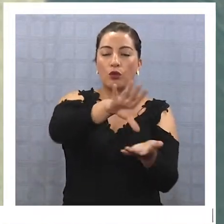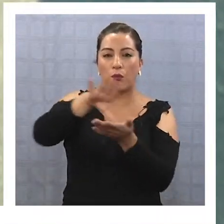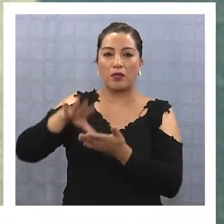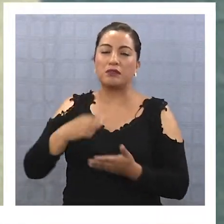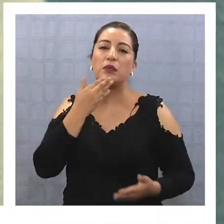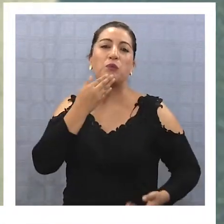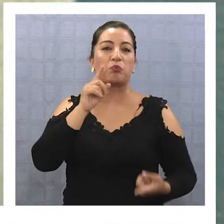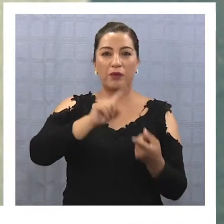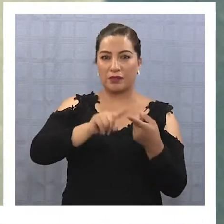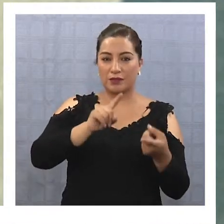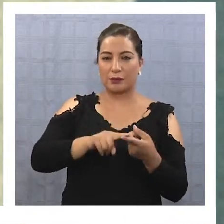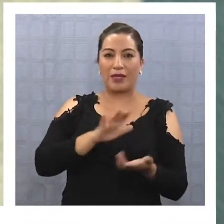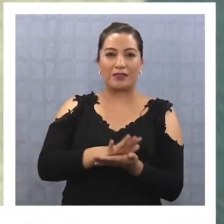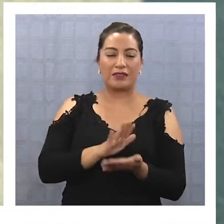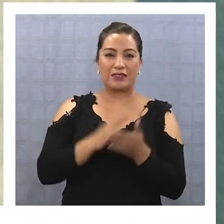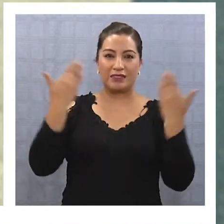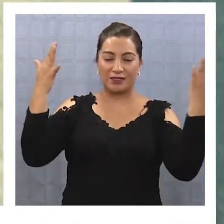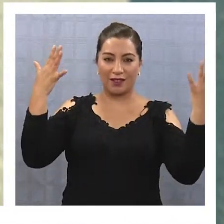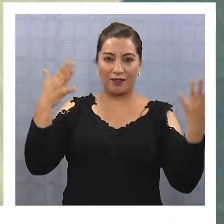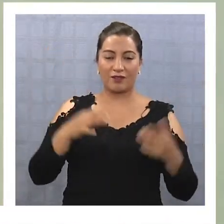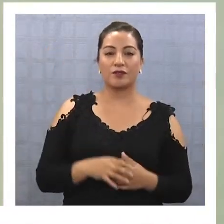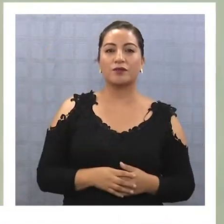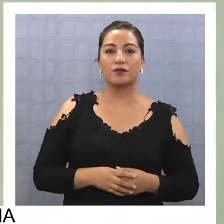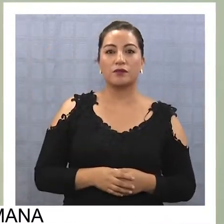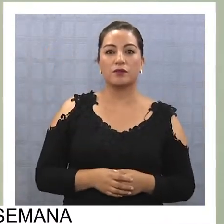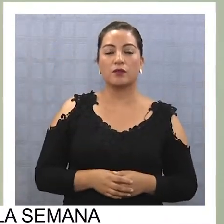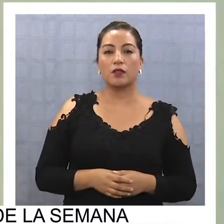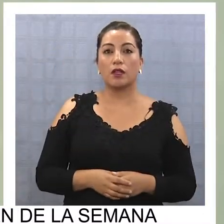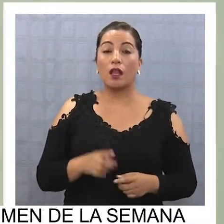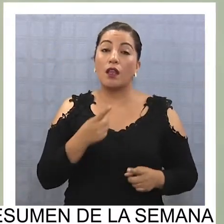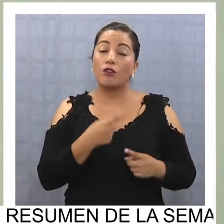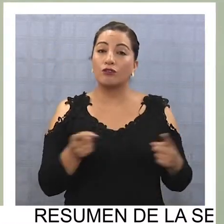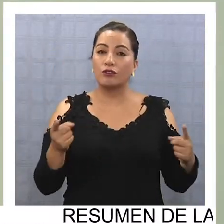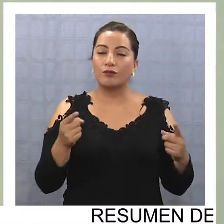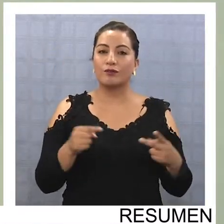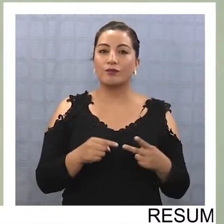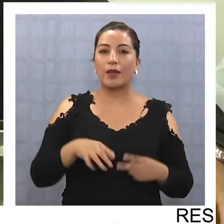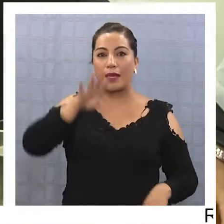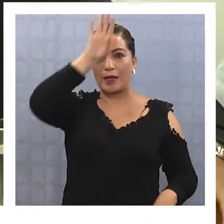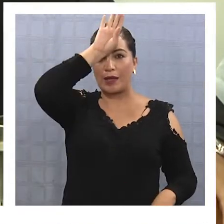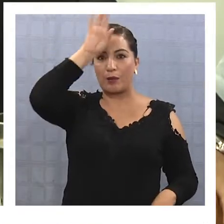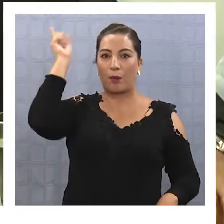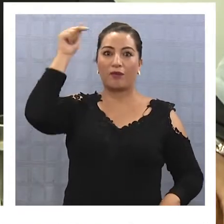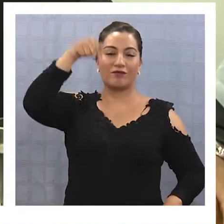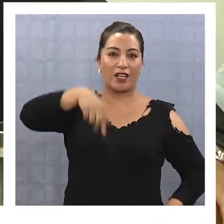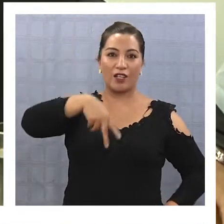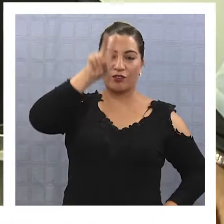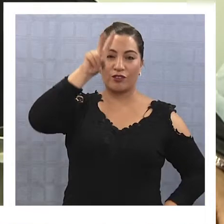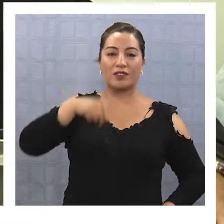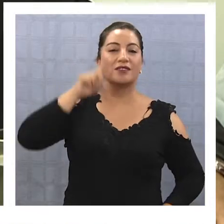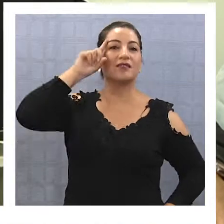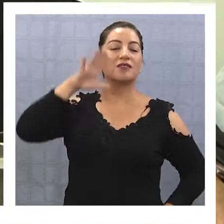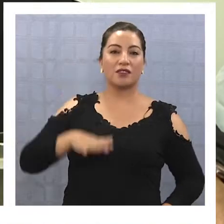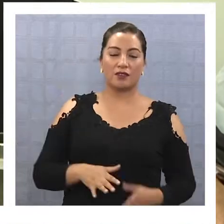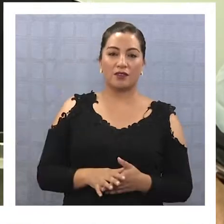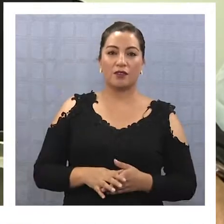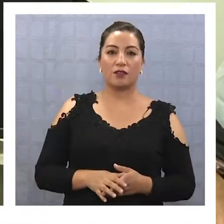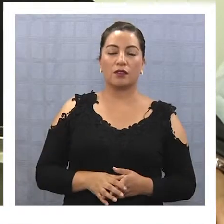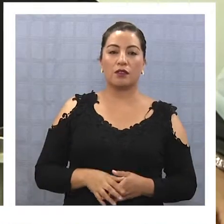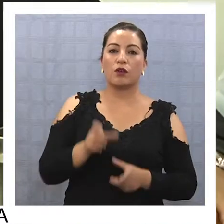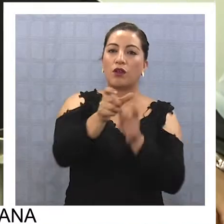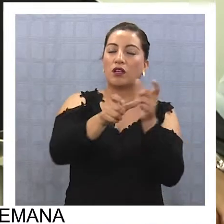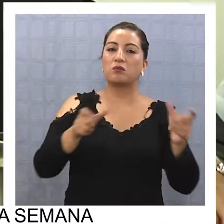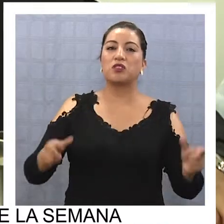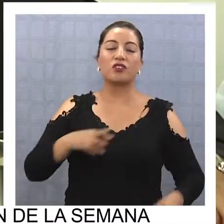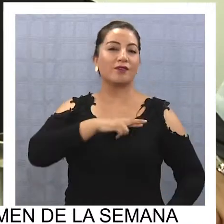participar de la celebración de la Eucaristía. Y el otro motivo que trajo al Papa al norte es poder encontrarse con todo el mundo